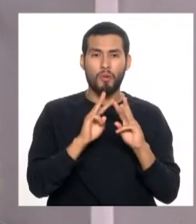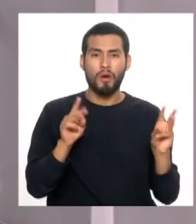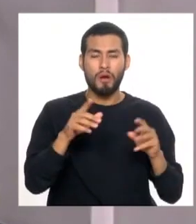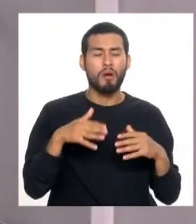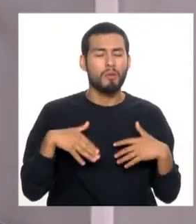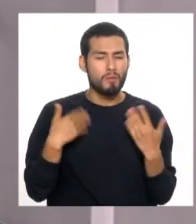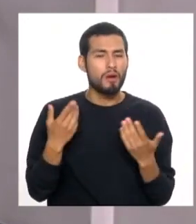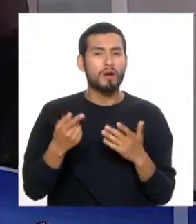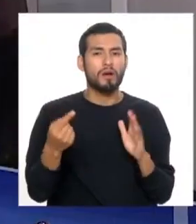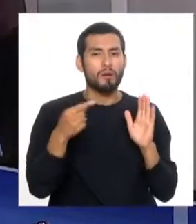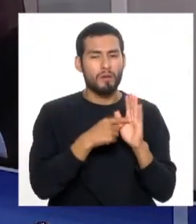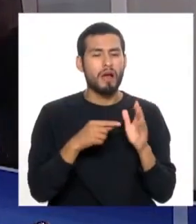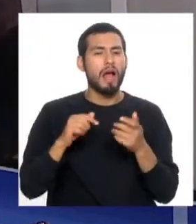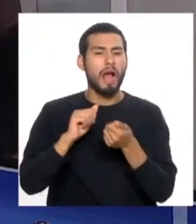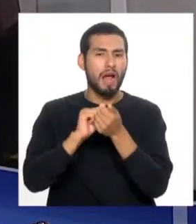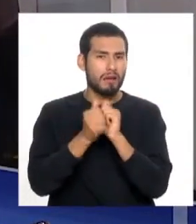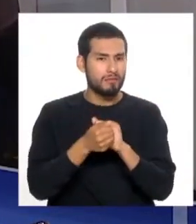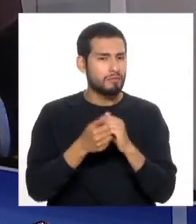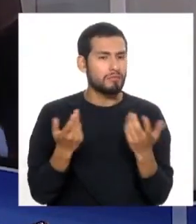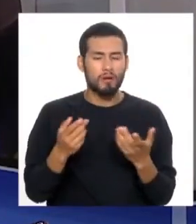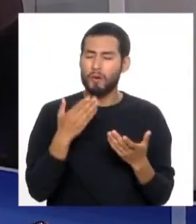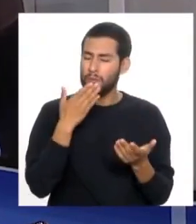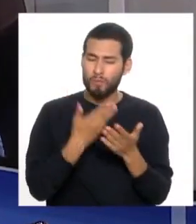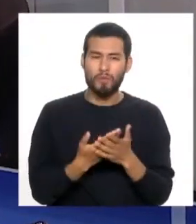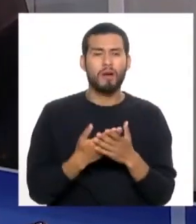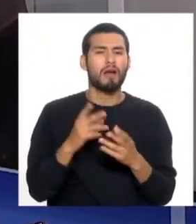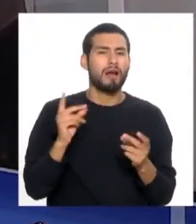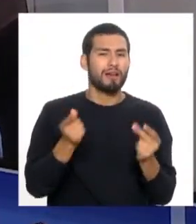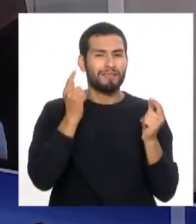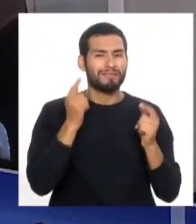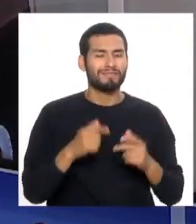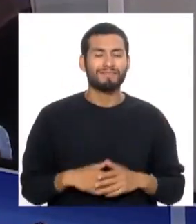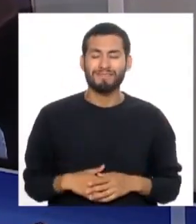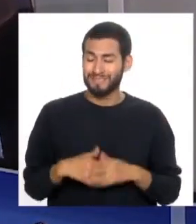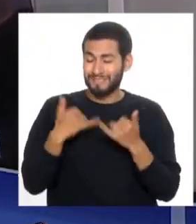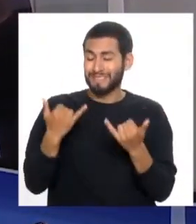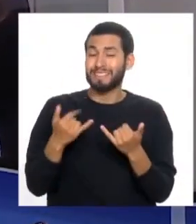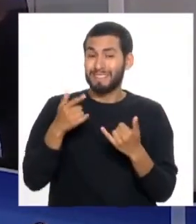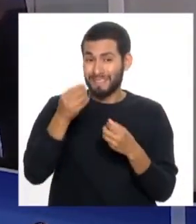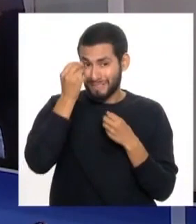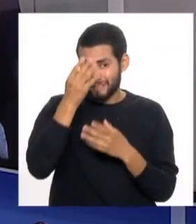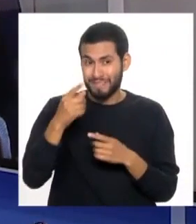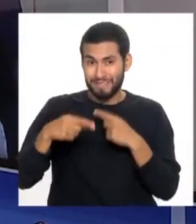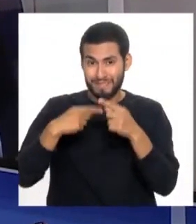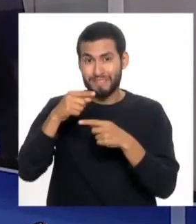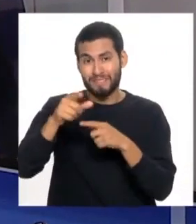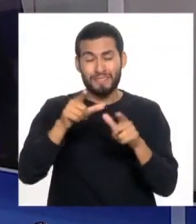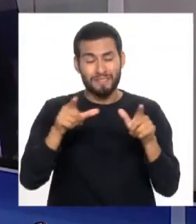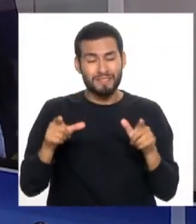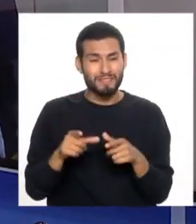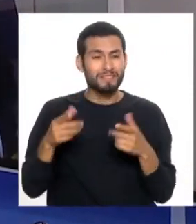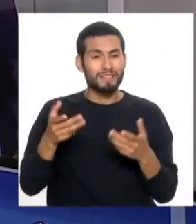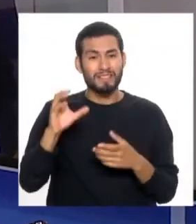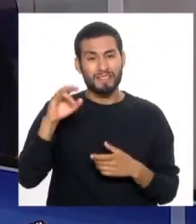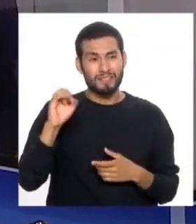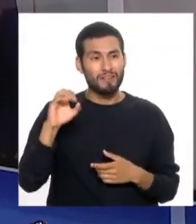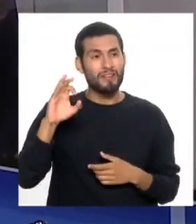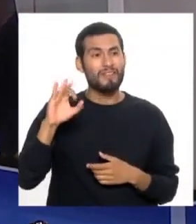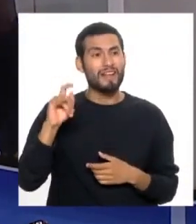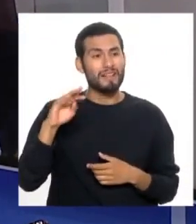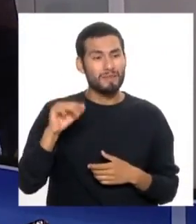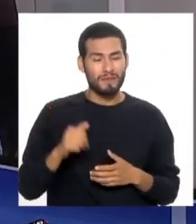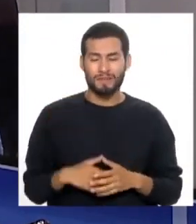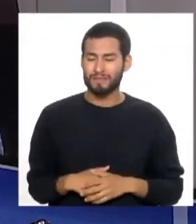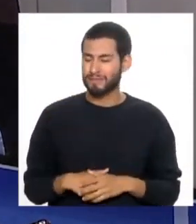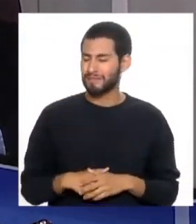que puedan realizar este trámite de forma súper rápida. Con esta información regresamos a estudios con ustedes, Christopher, Fátima.